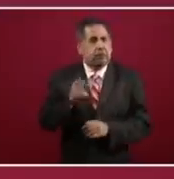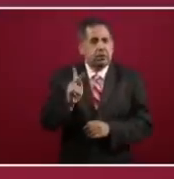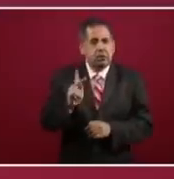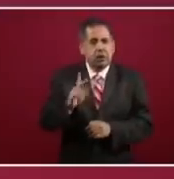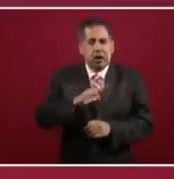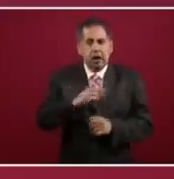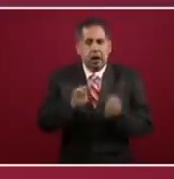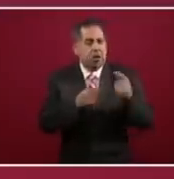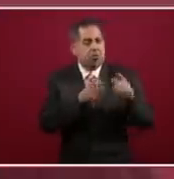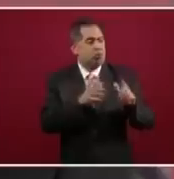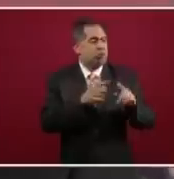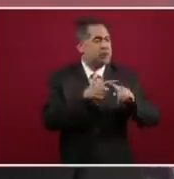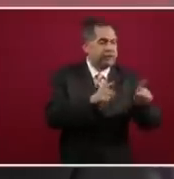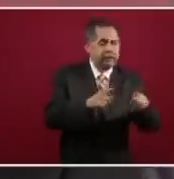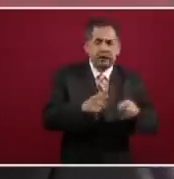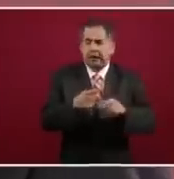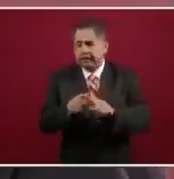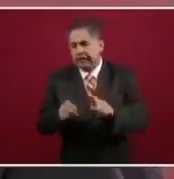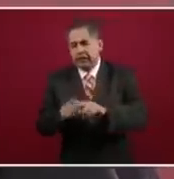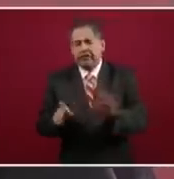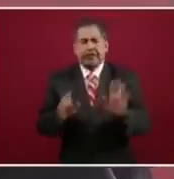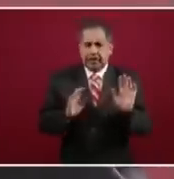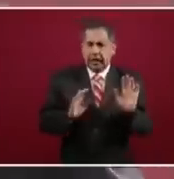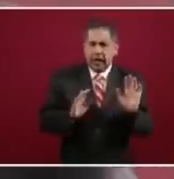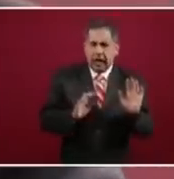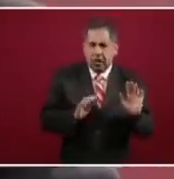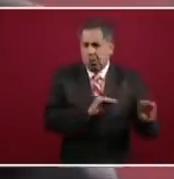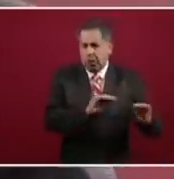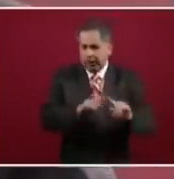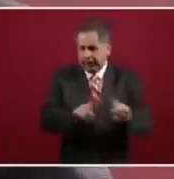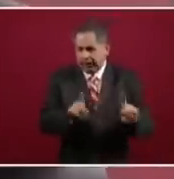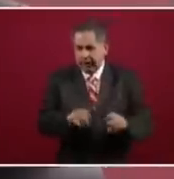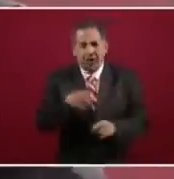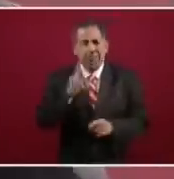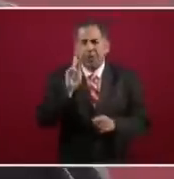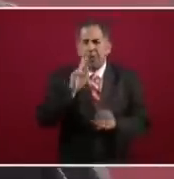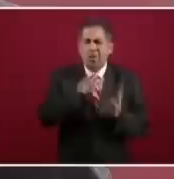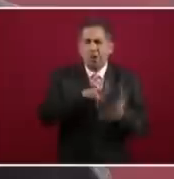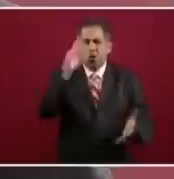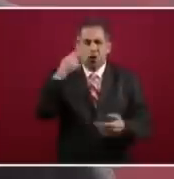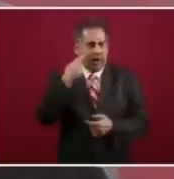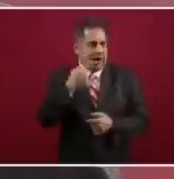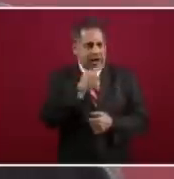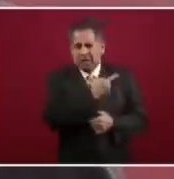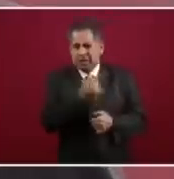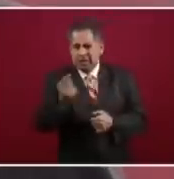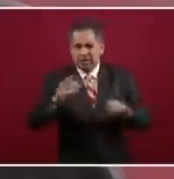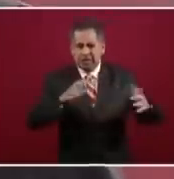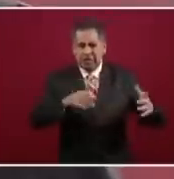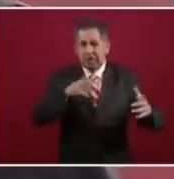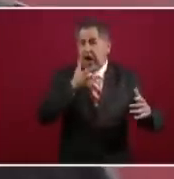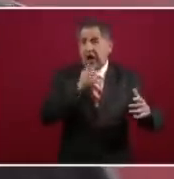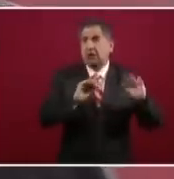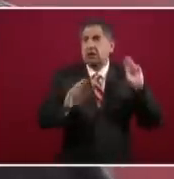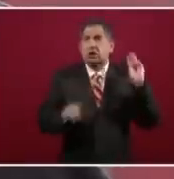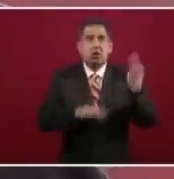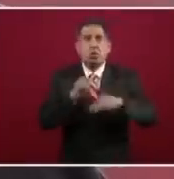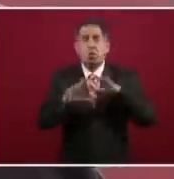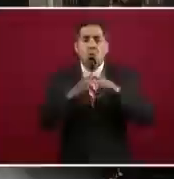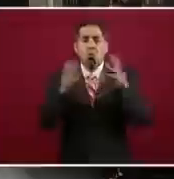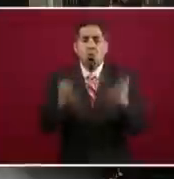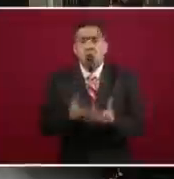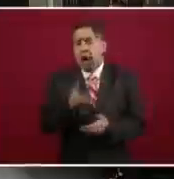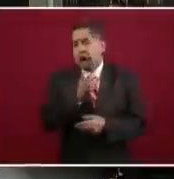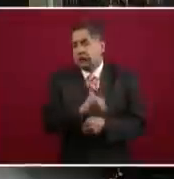que actúan de una forma y otros de otra pero por lo general así es en el mundo